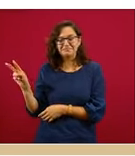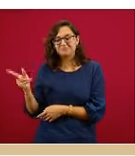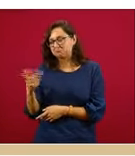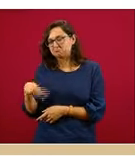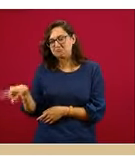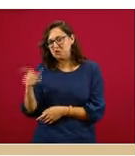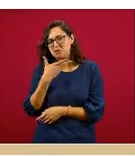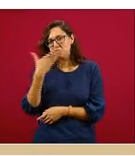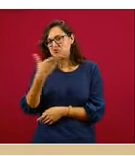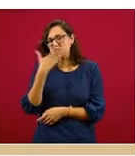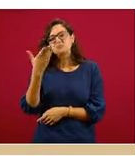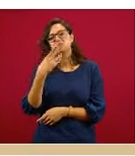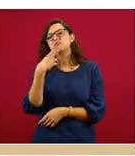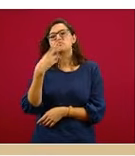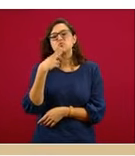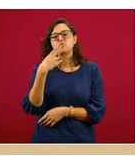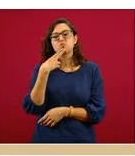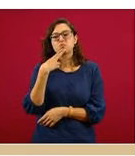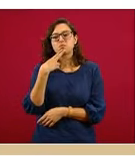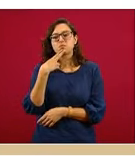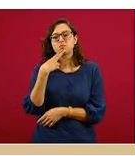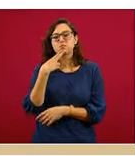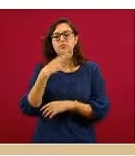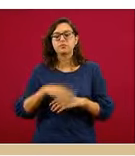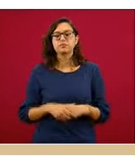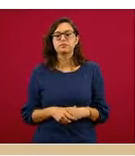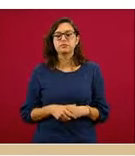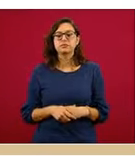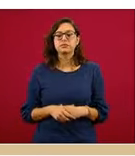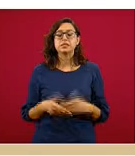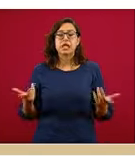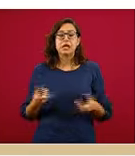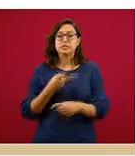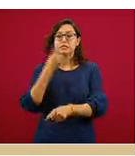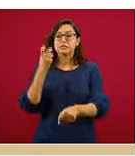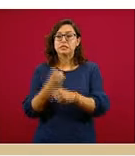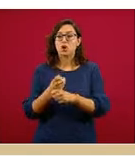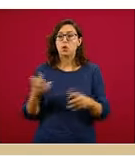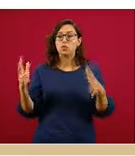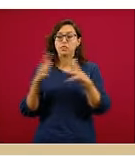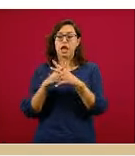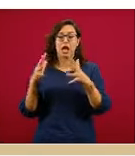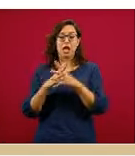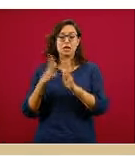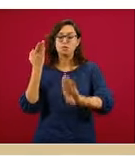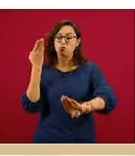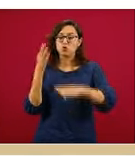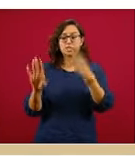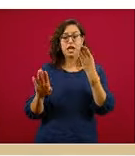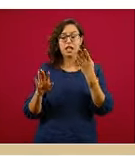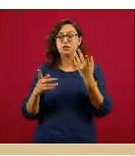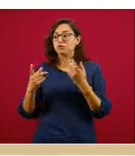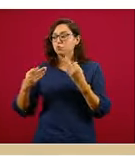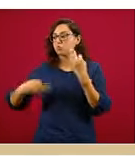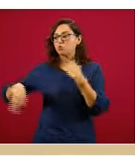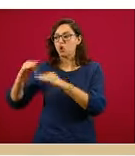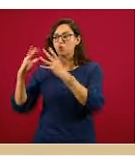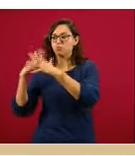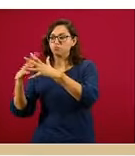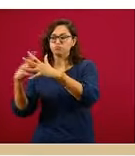ejemplo, que la Segunda Guerra Mundial se peleó por todos los ejércitos bajo el efecto de